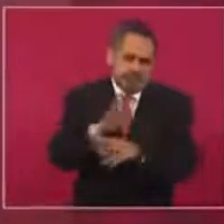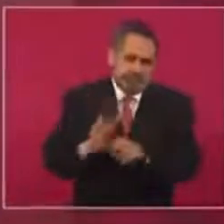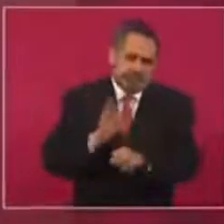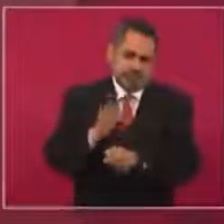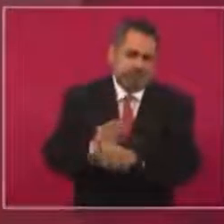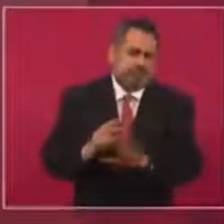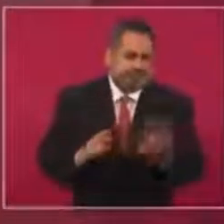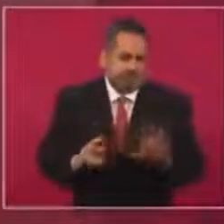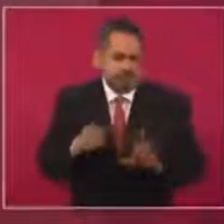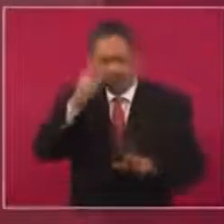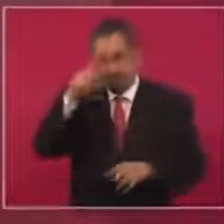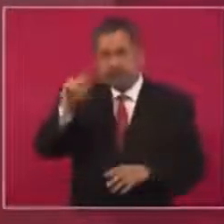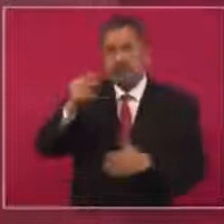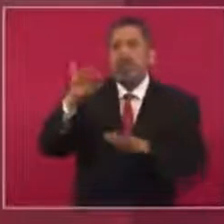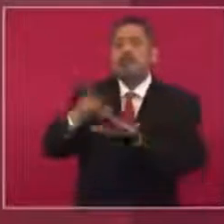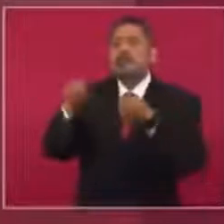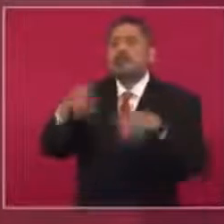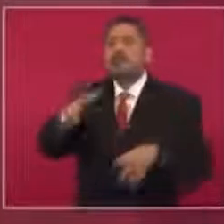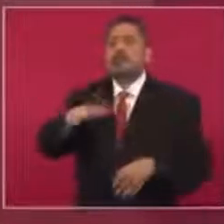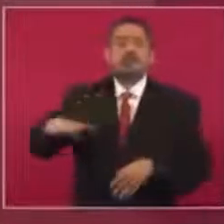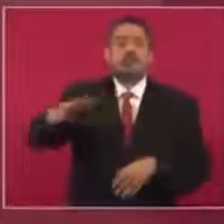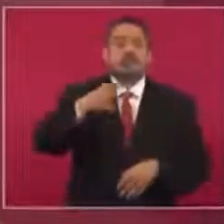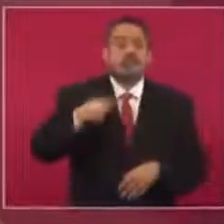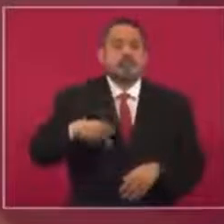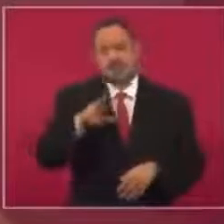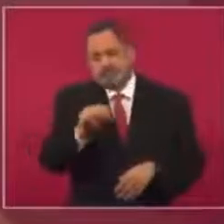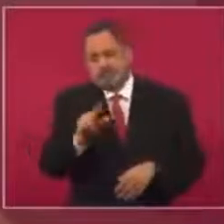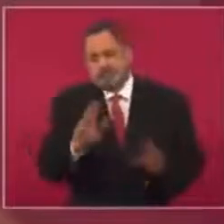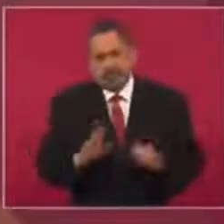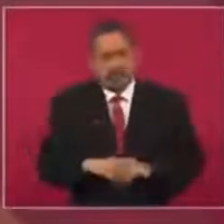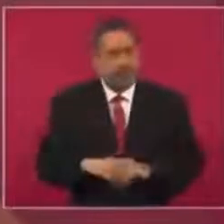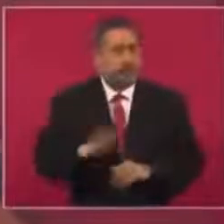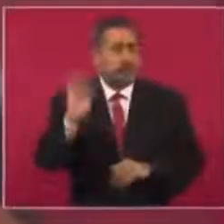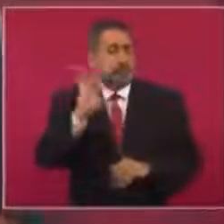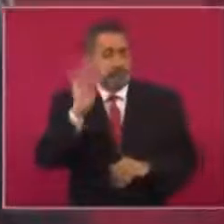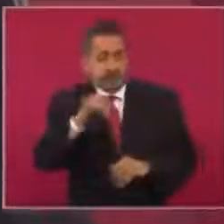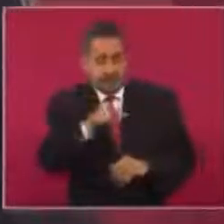pueblo, porque si se queda